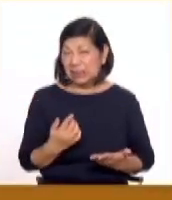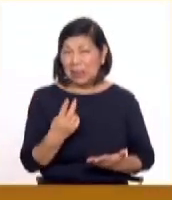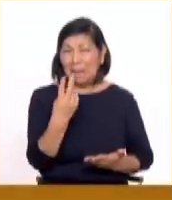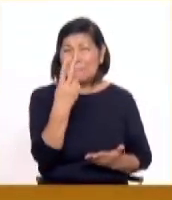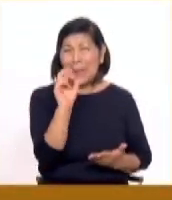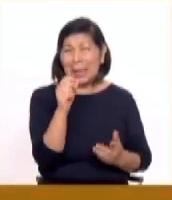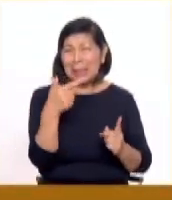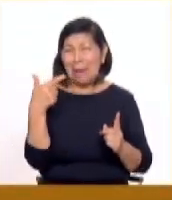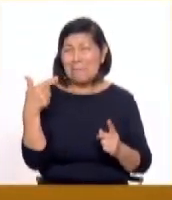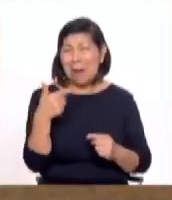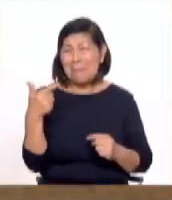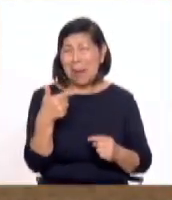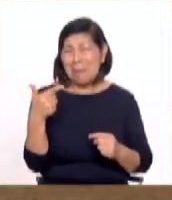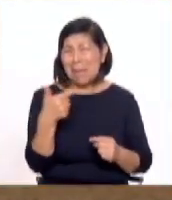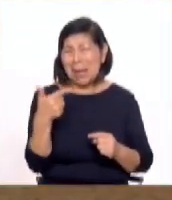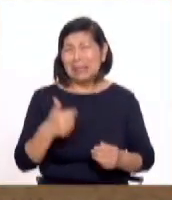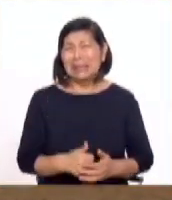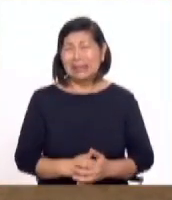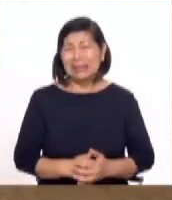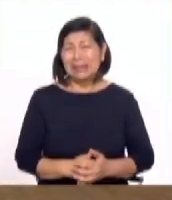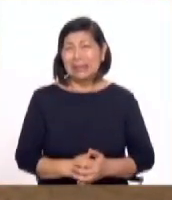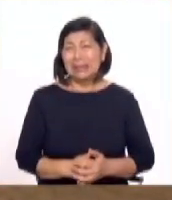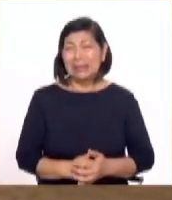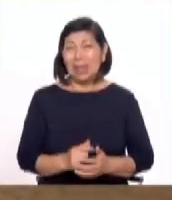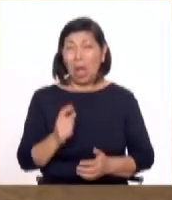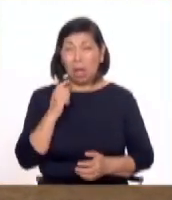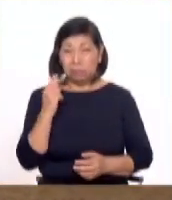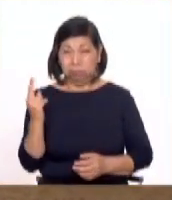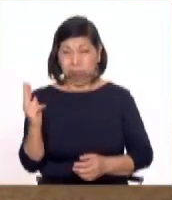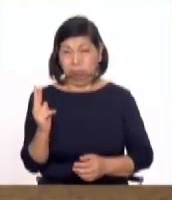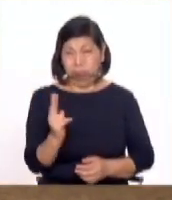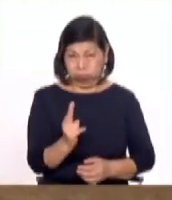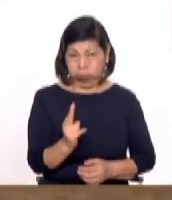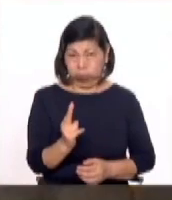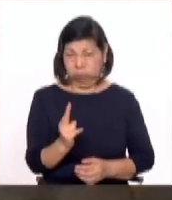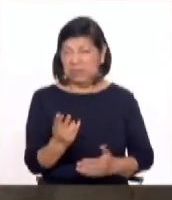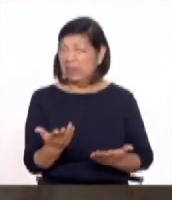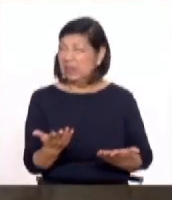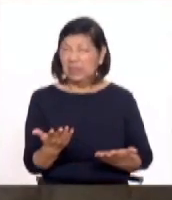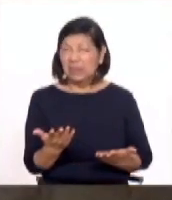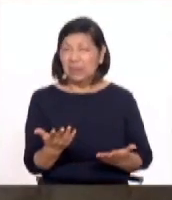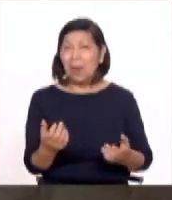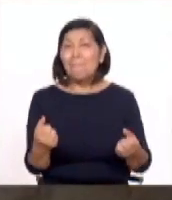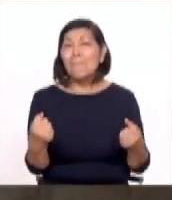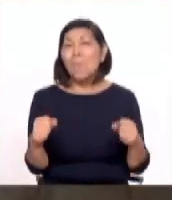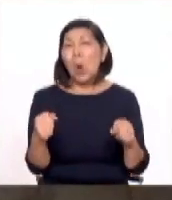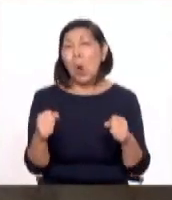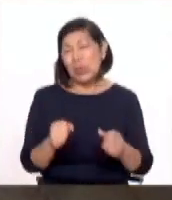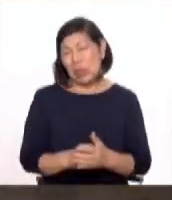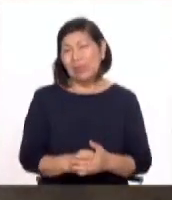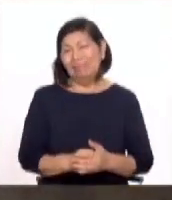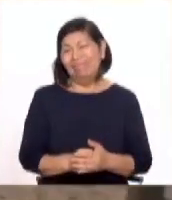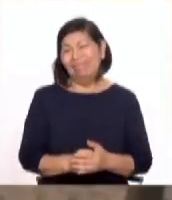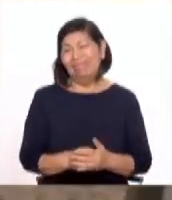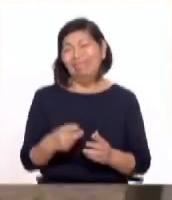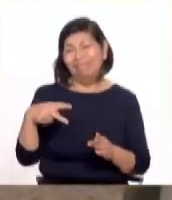20 disparos. Los sicarios los interceptaron a bordo de una motocicleta